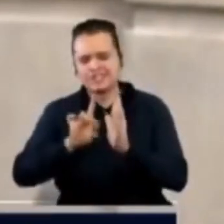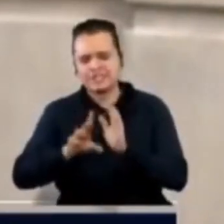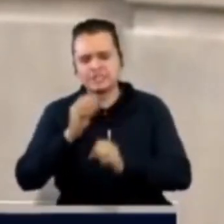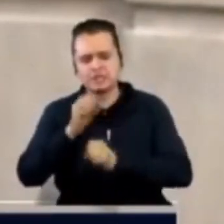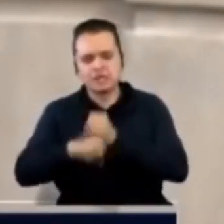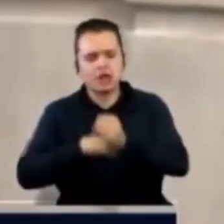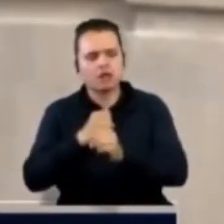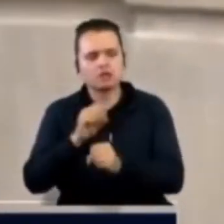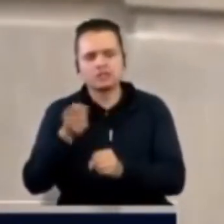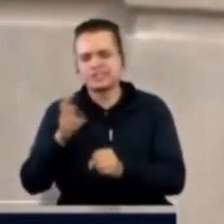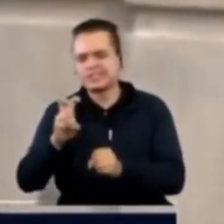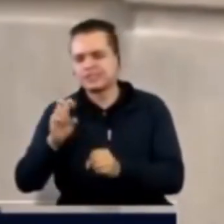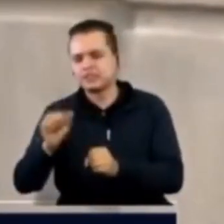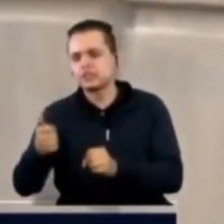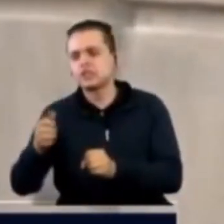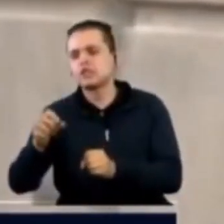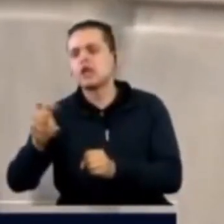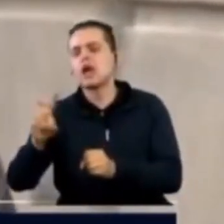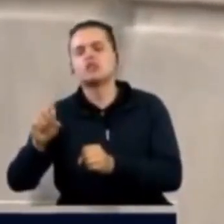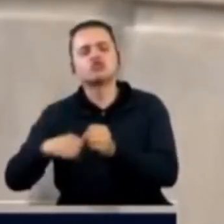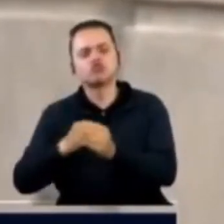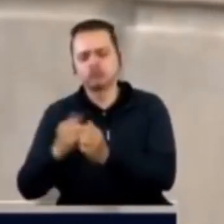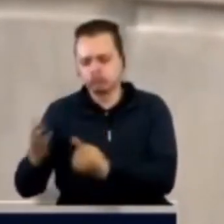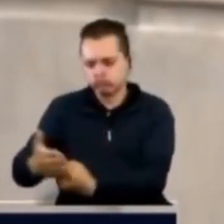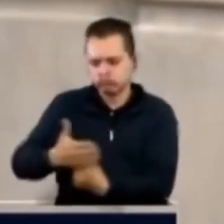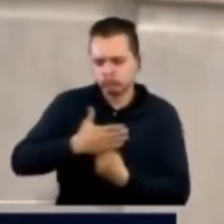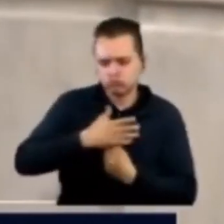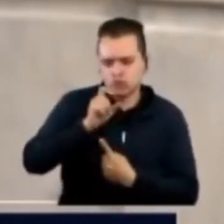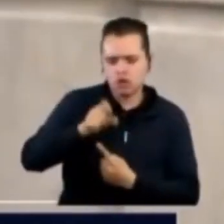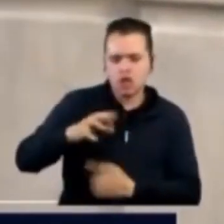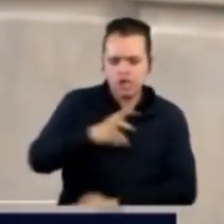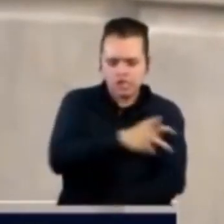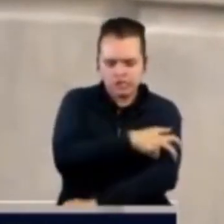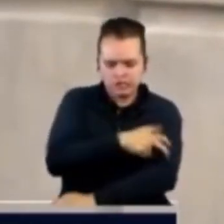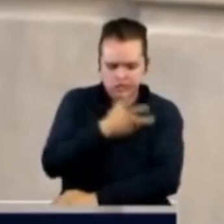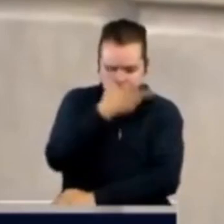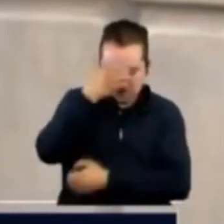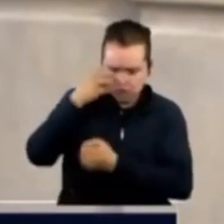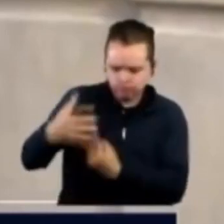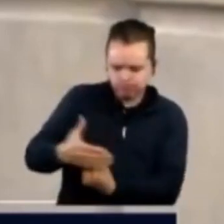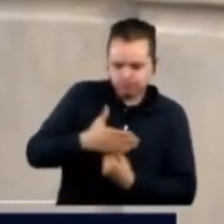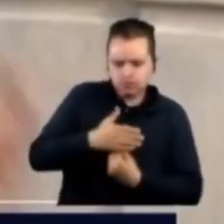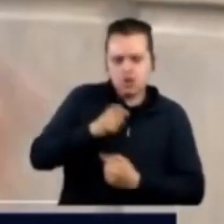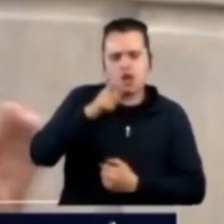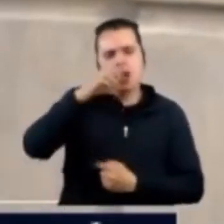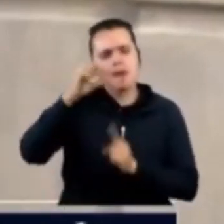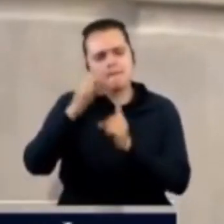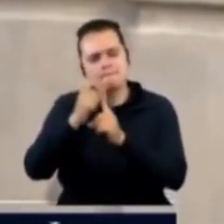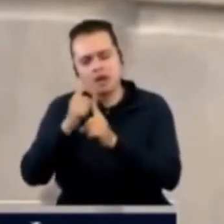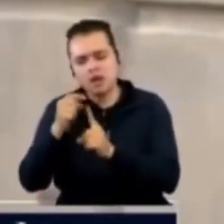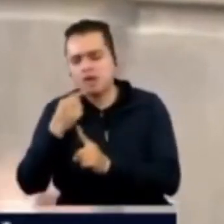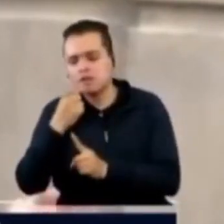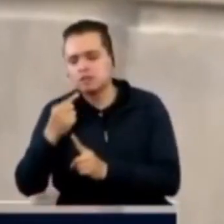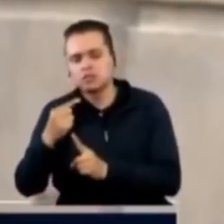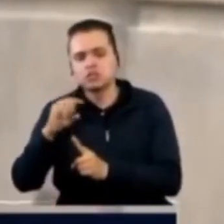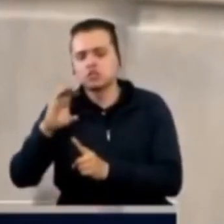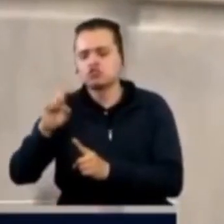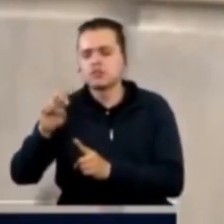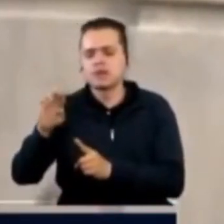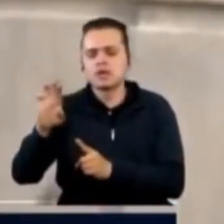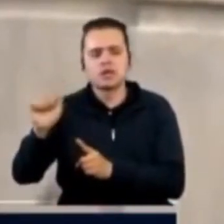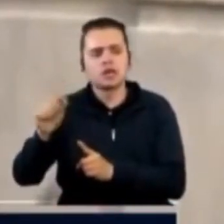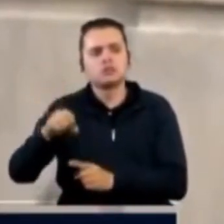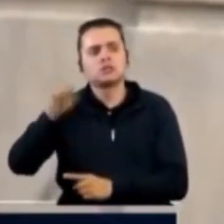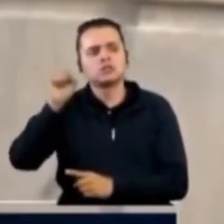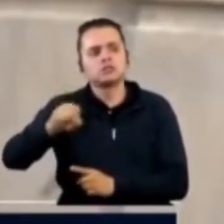15, 16 y 17 años sean reclutados por las guerrillas. Las palabras textuales que dijo aquí Cepeda fue: